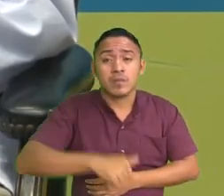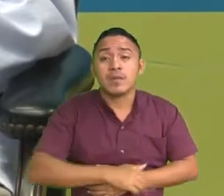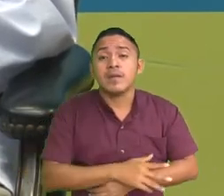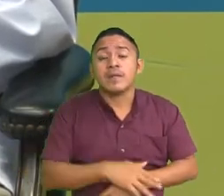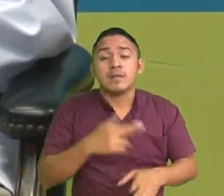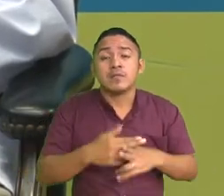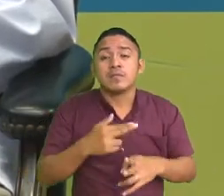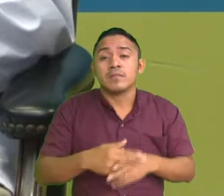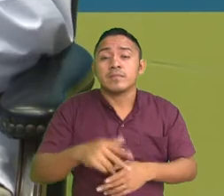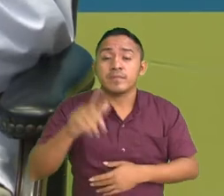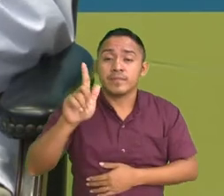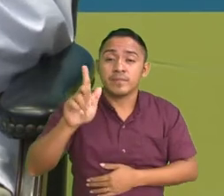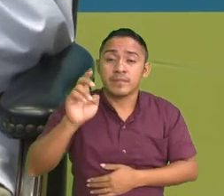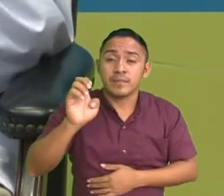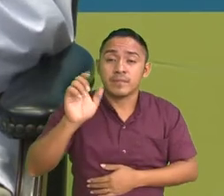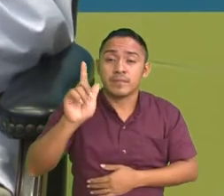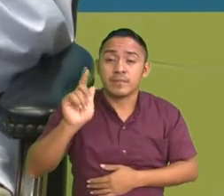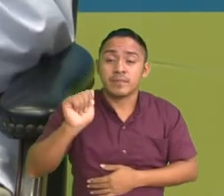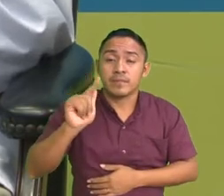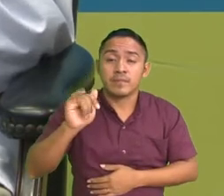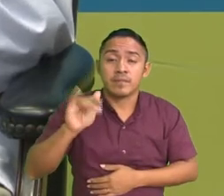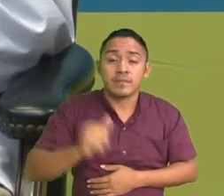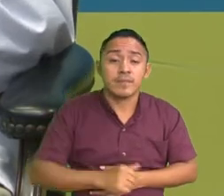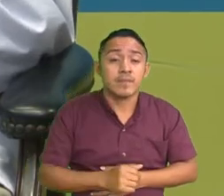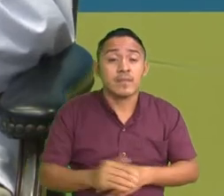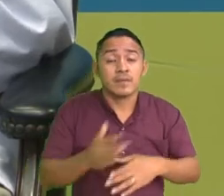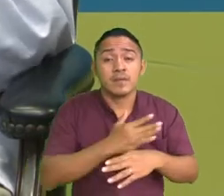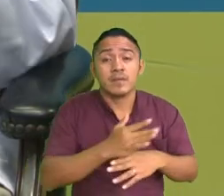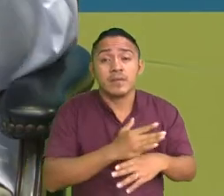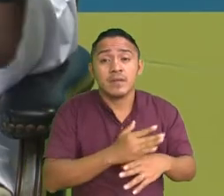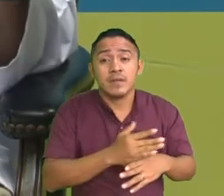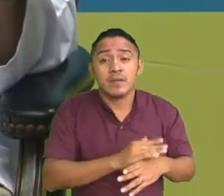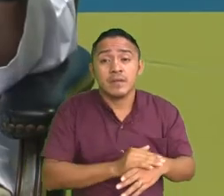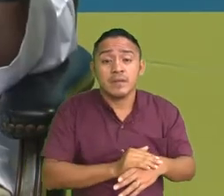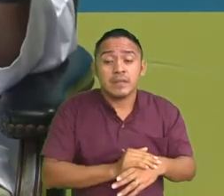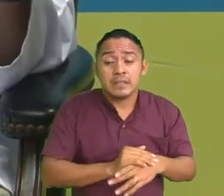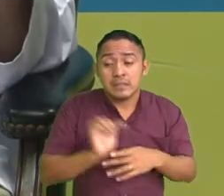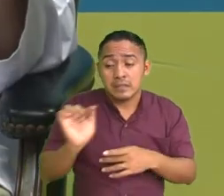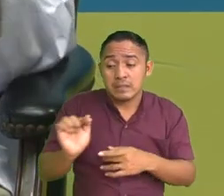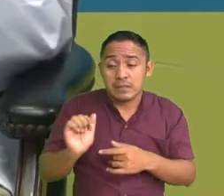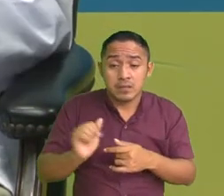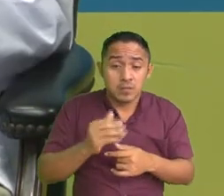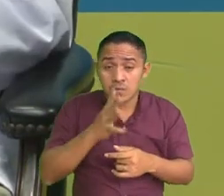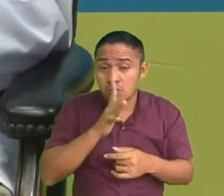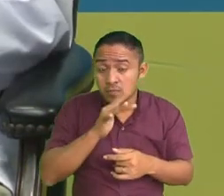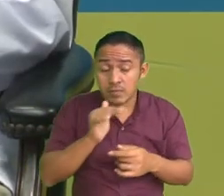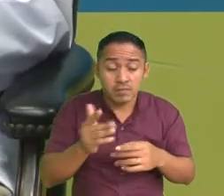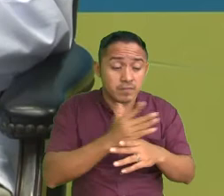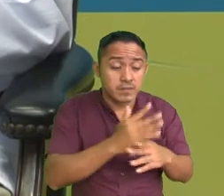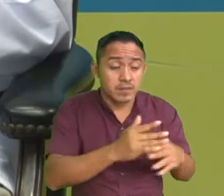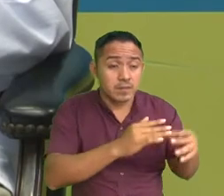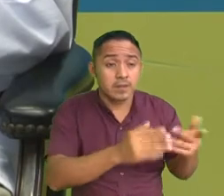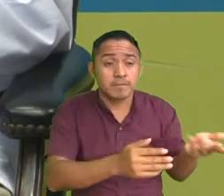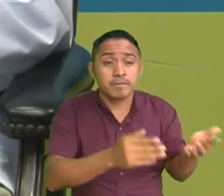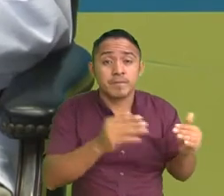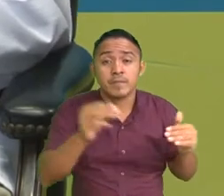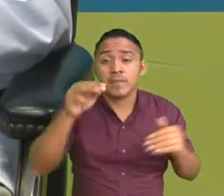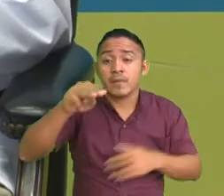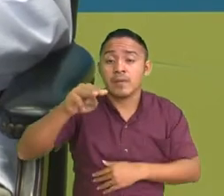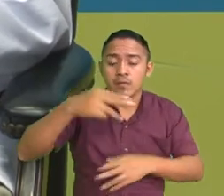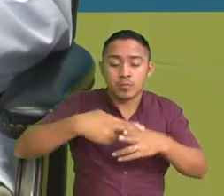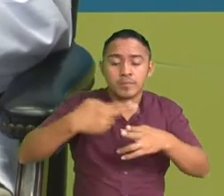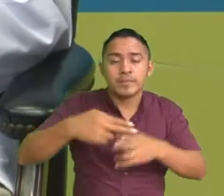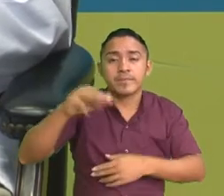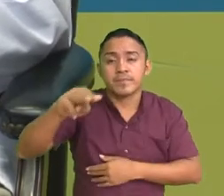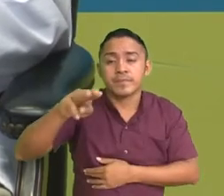melatonina, trabaja diferente en ellos que en los niños o en el adulto. ¿Melatonina? Sí,